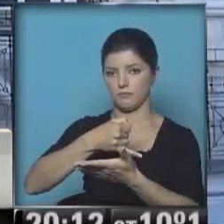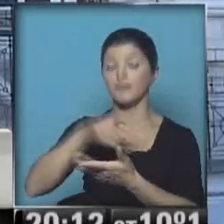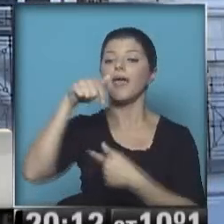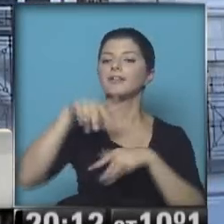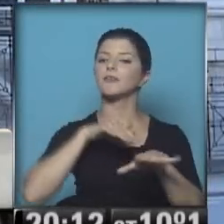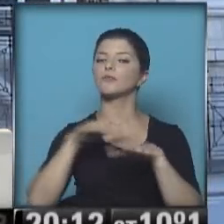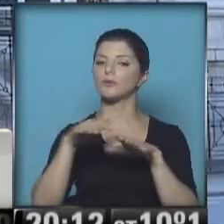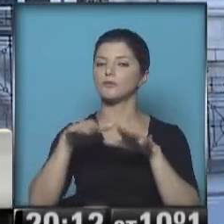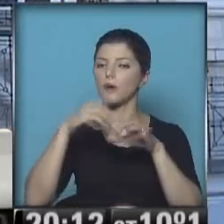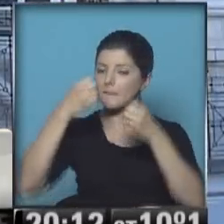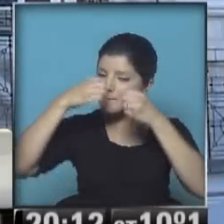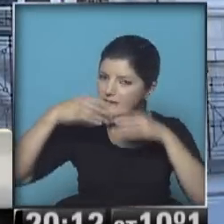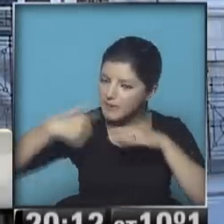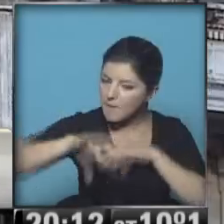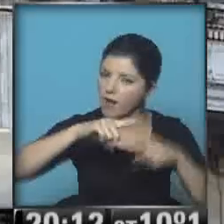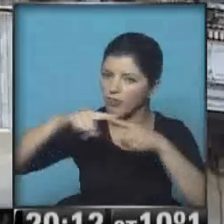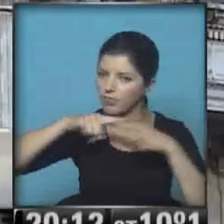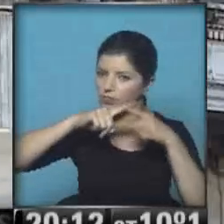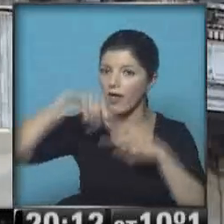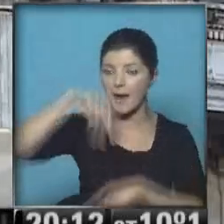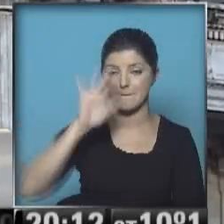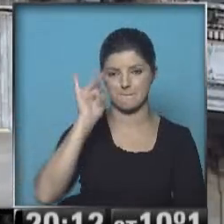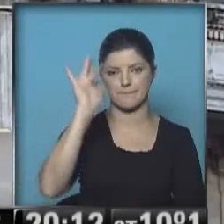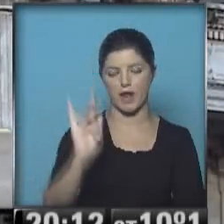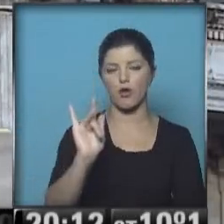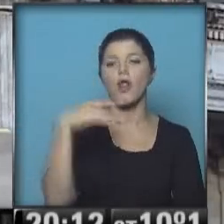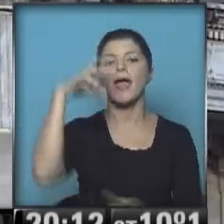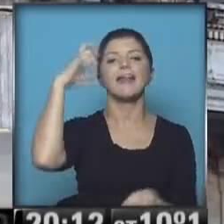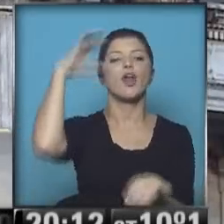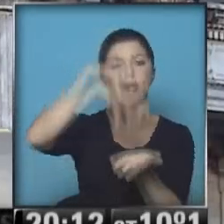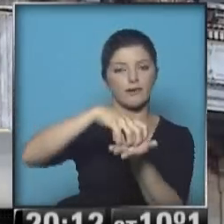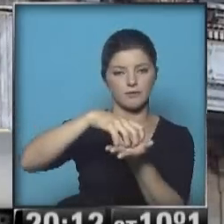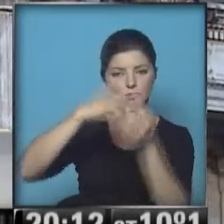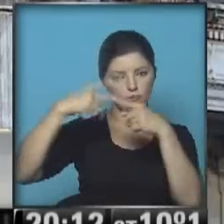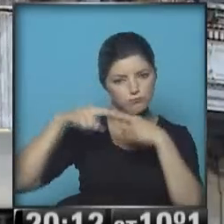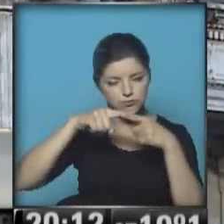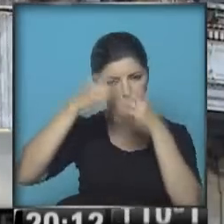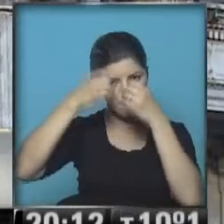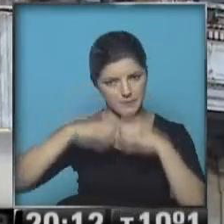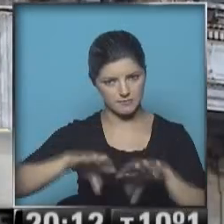iniciativa comenzará a ser debatida este miércoles en el Congreso Nacional.